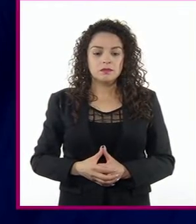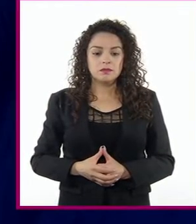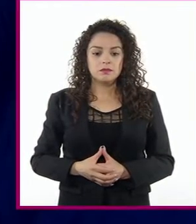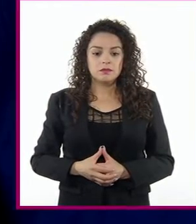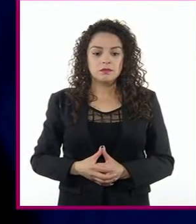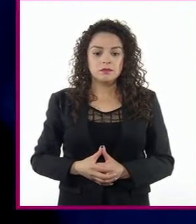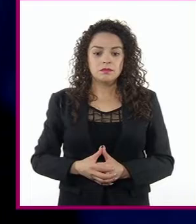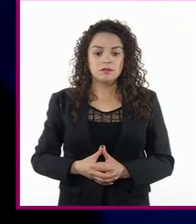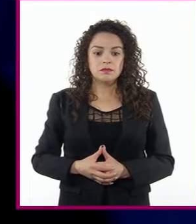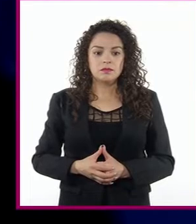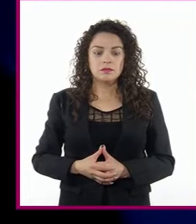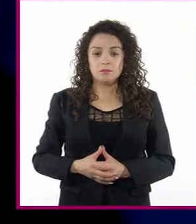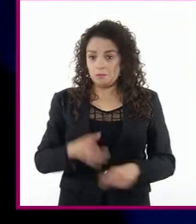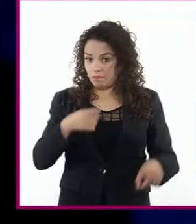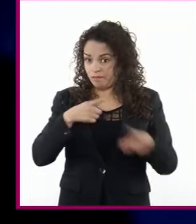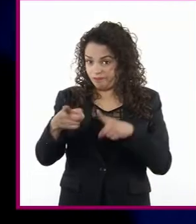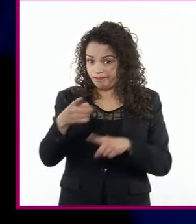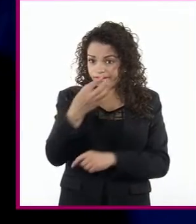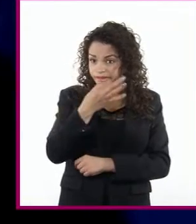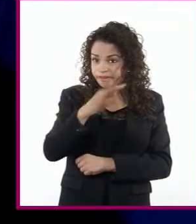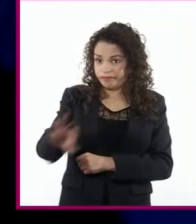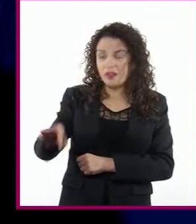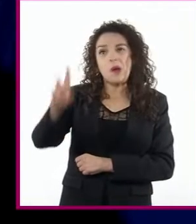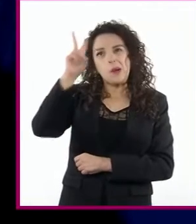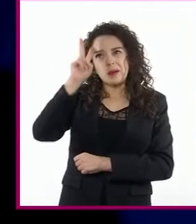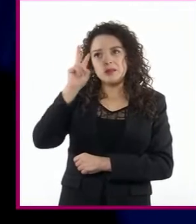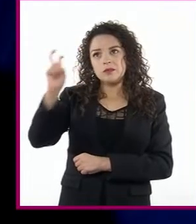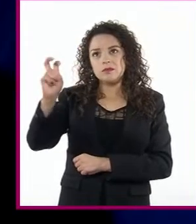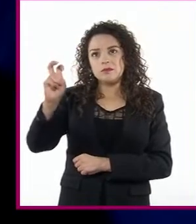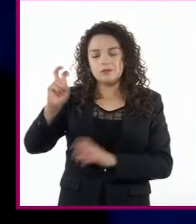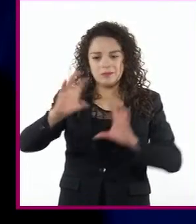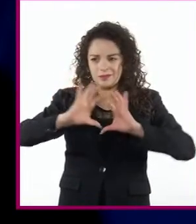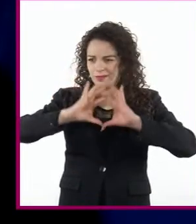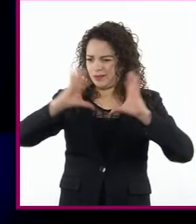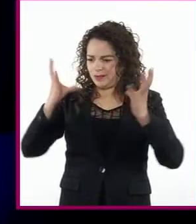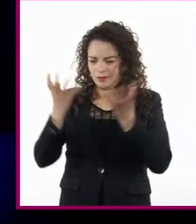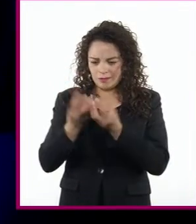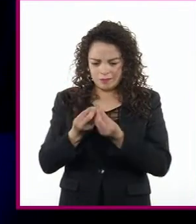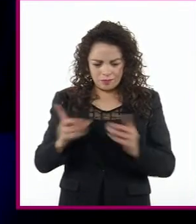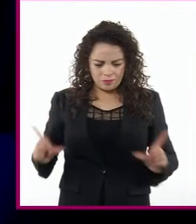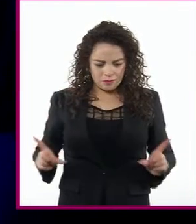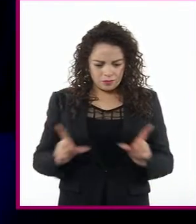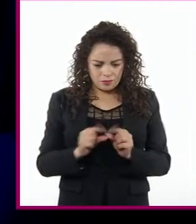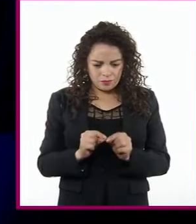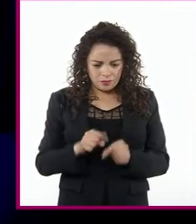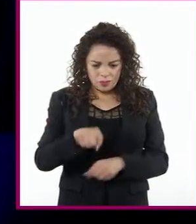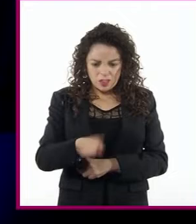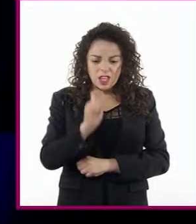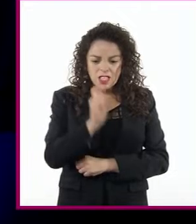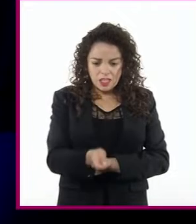Sueña el que agravia y ofende. Y el mundo, en conclusión, todos sueñan lo que son.